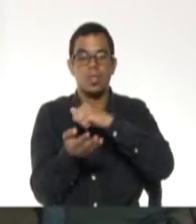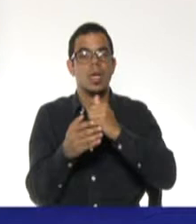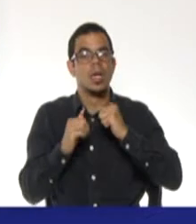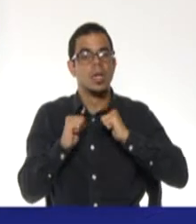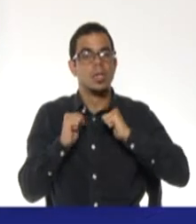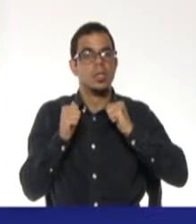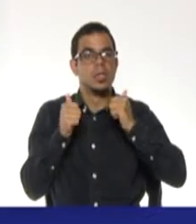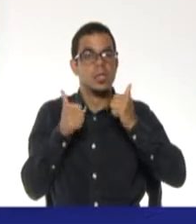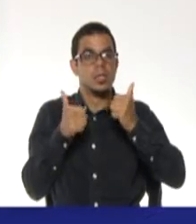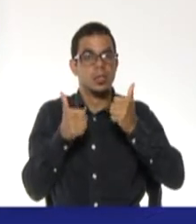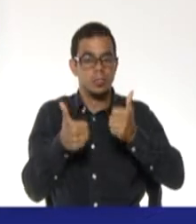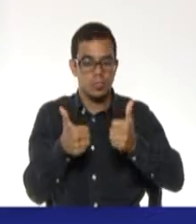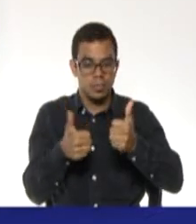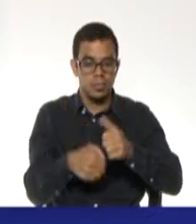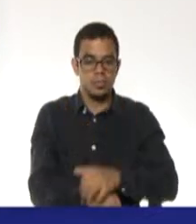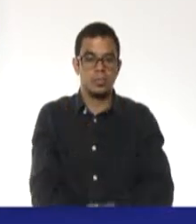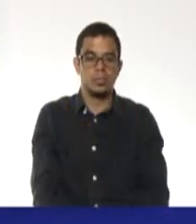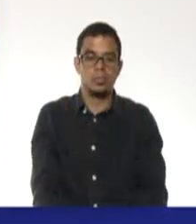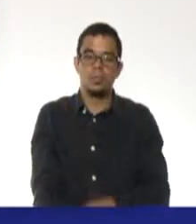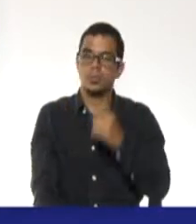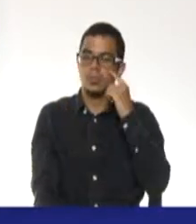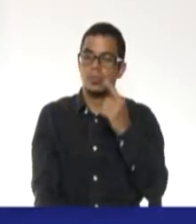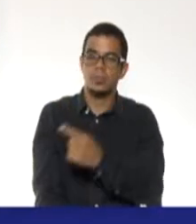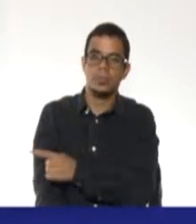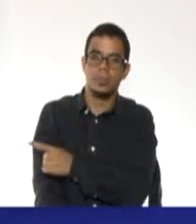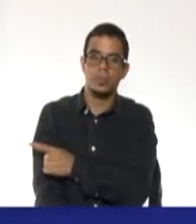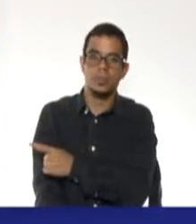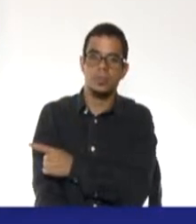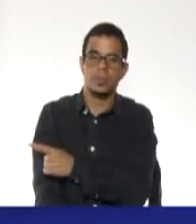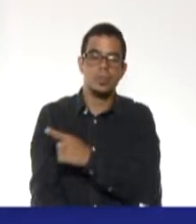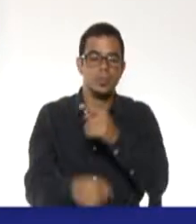iniciar un proceso de verificación,